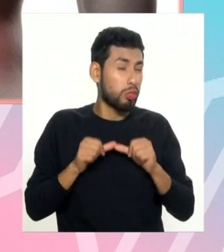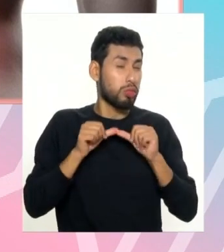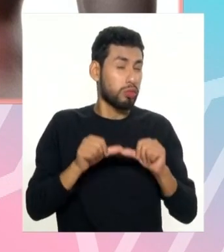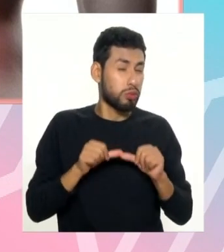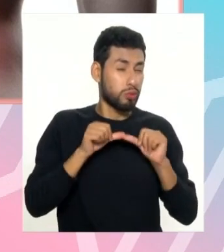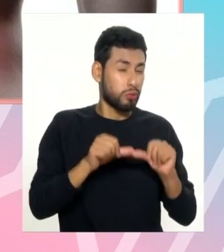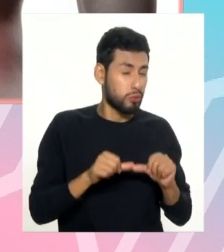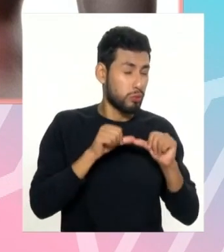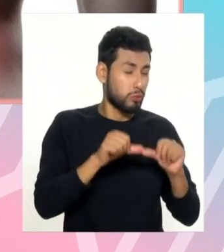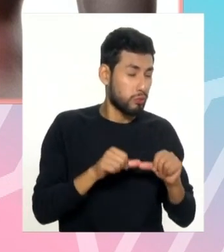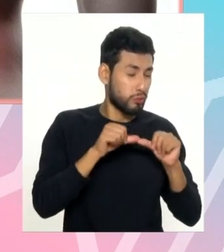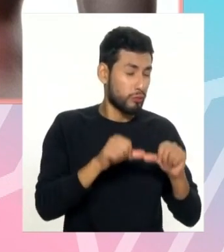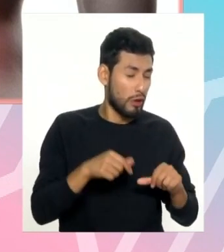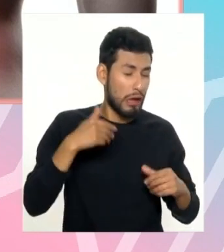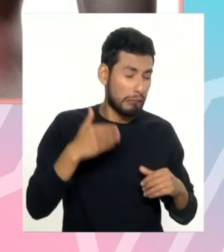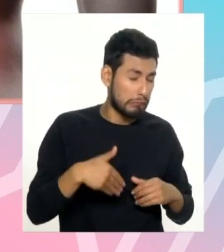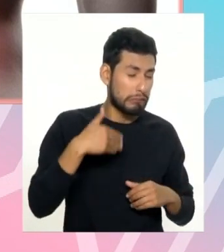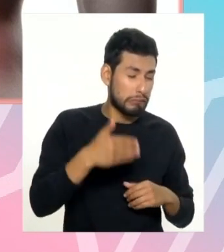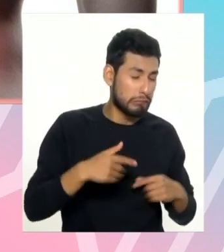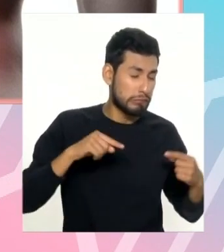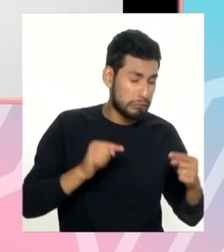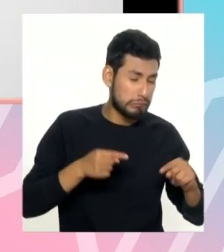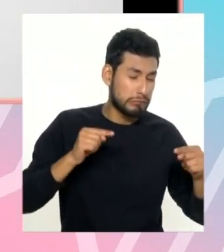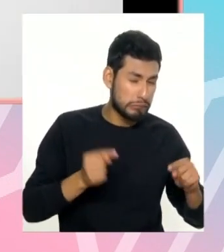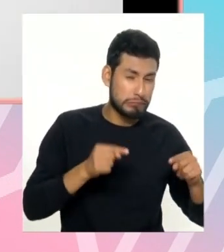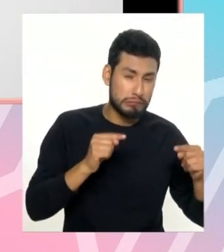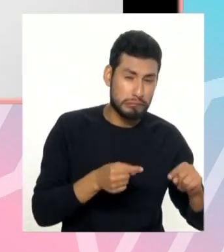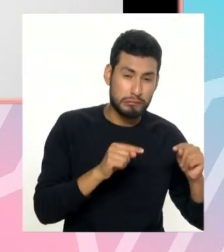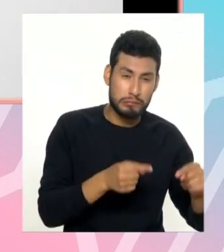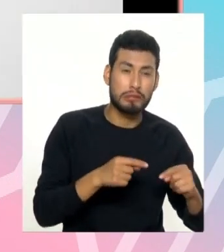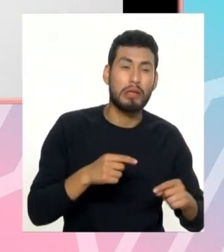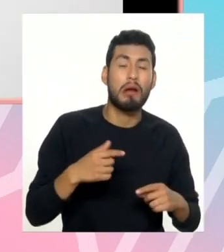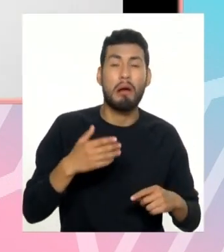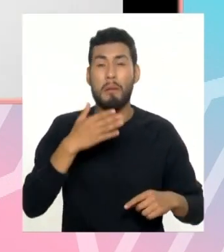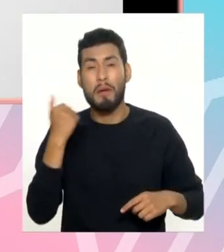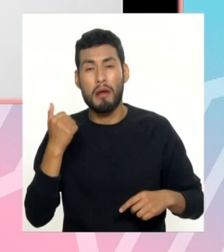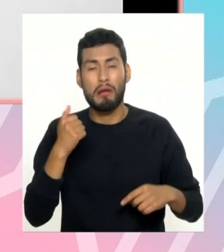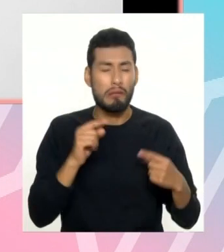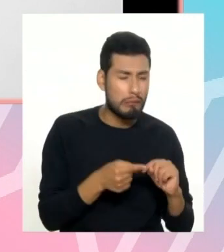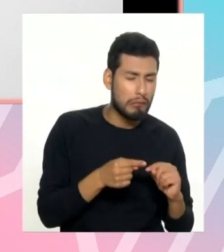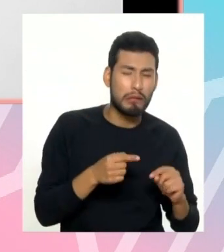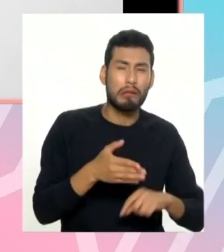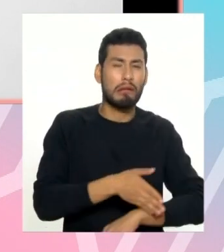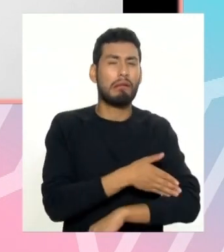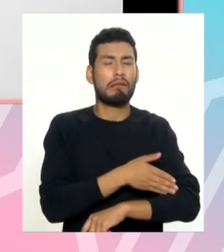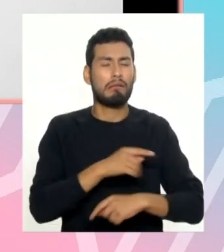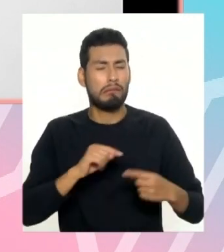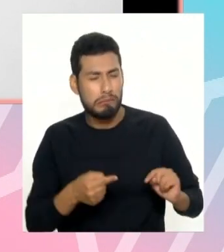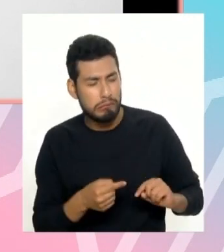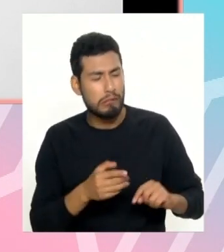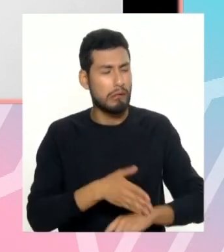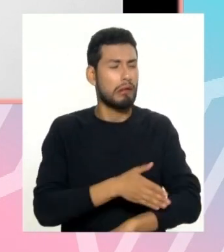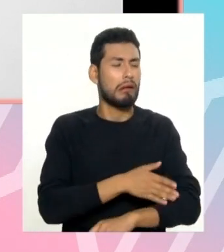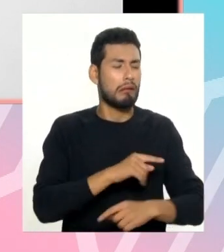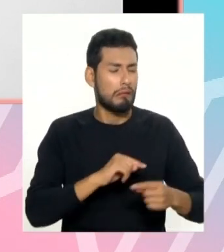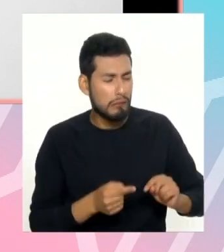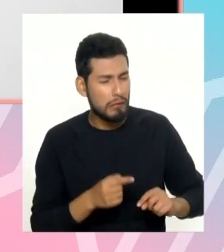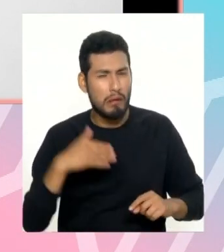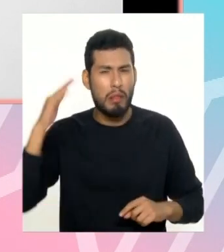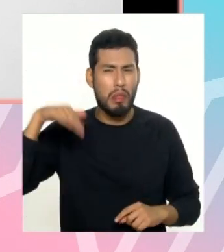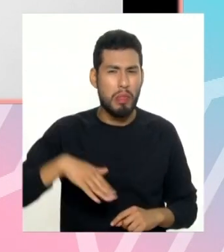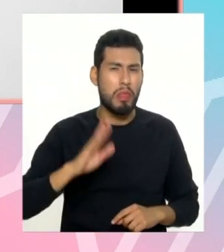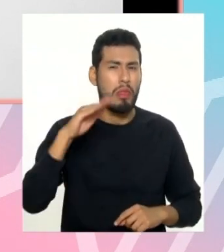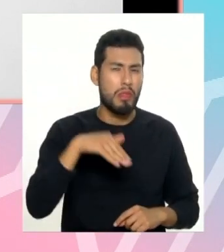recidivante, el paciente presenta dolor, mejora, esa es una indicación. La otra indicación es el